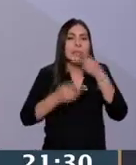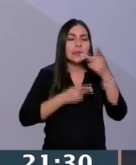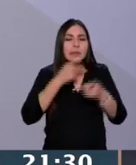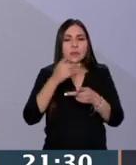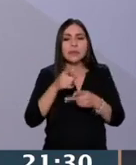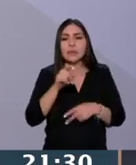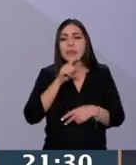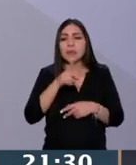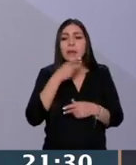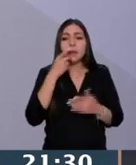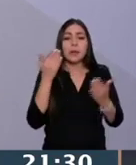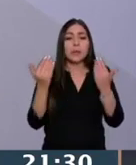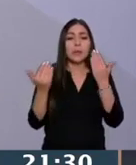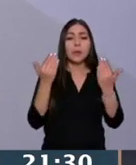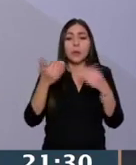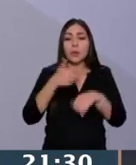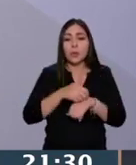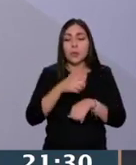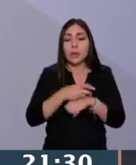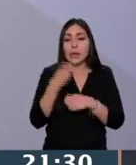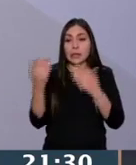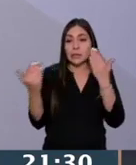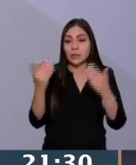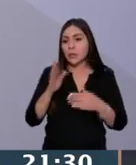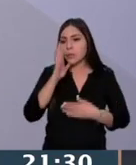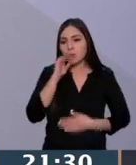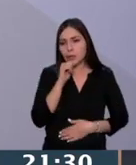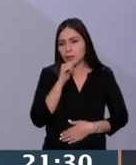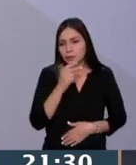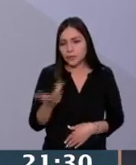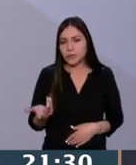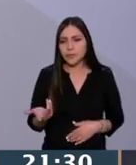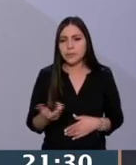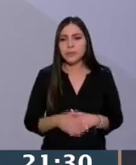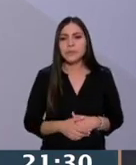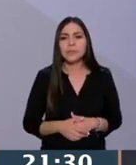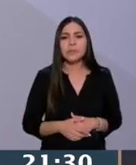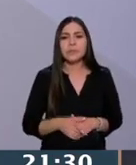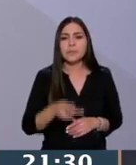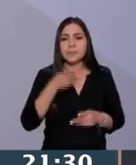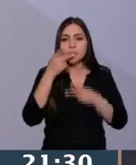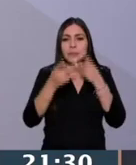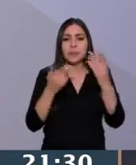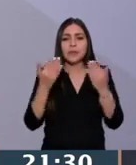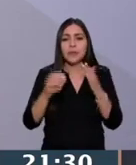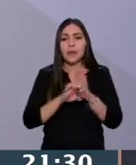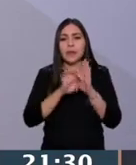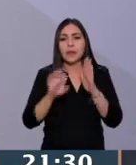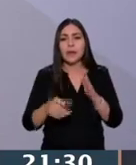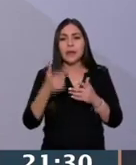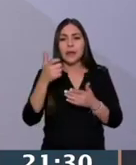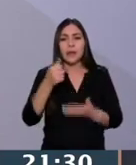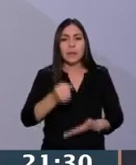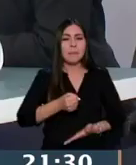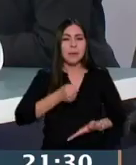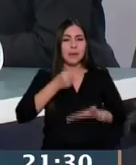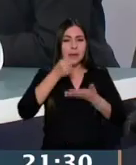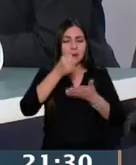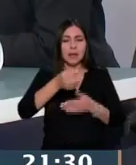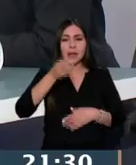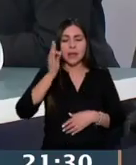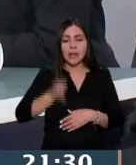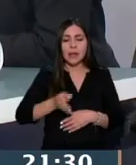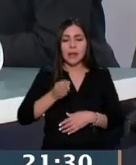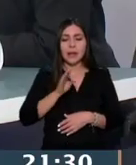una comparación de cifras que no pueden ser comparables. Por ejemplo, comparan el presupuesto aprobado